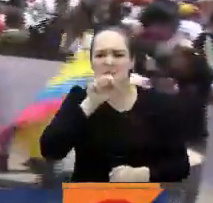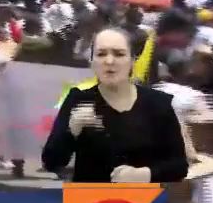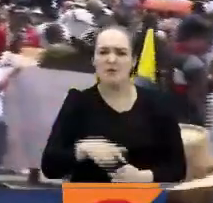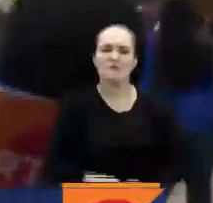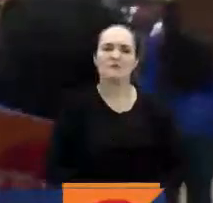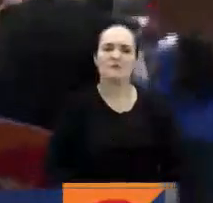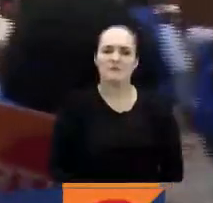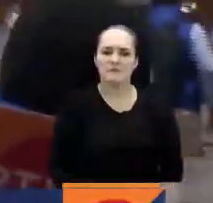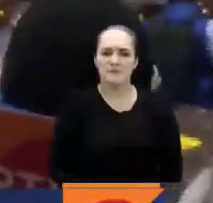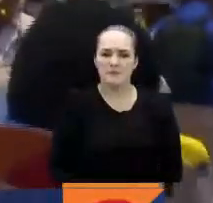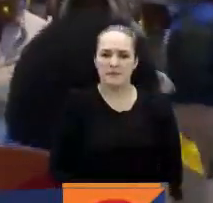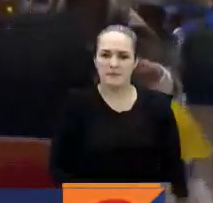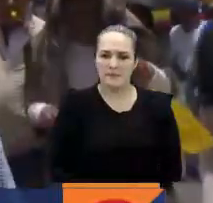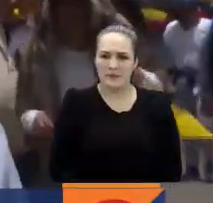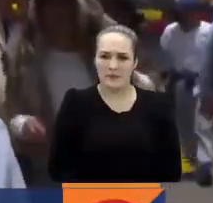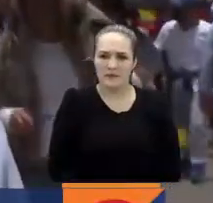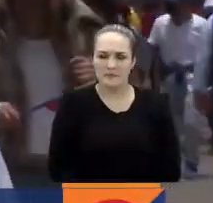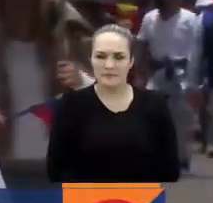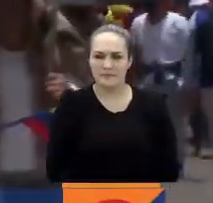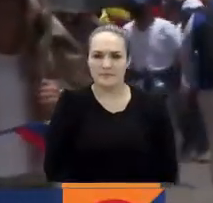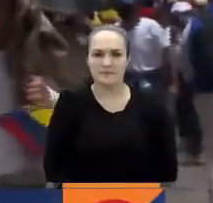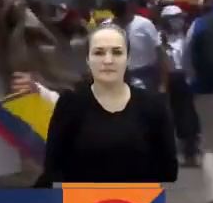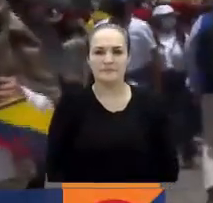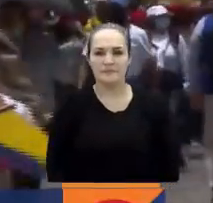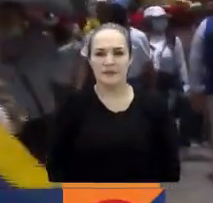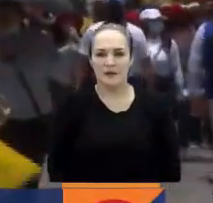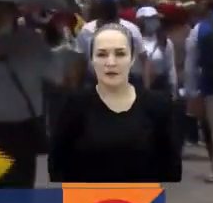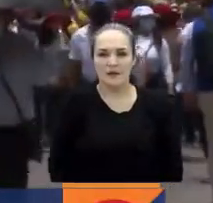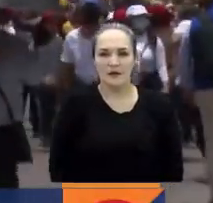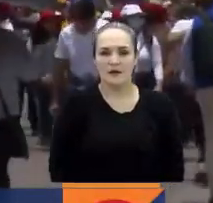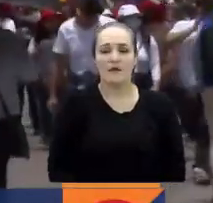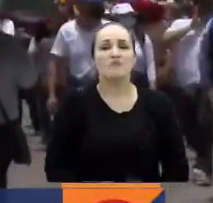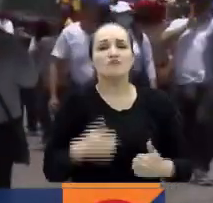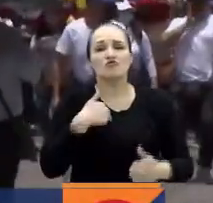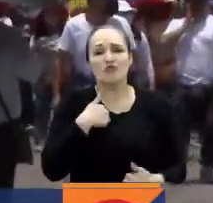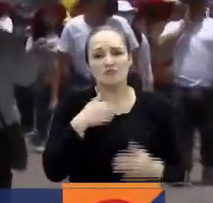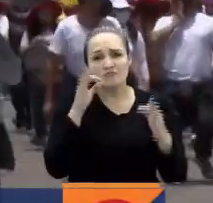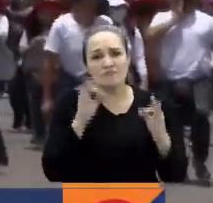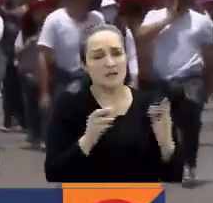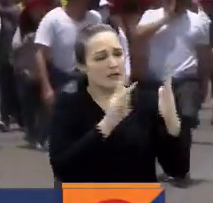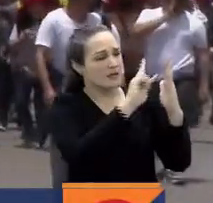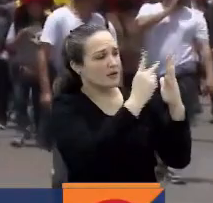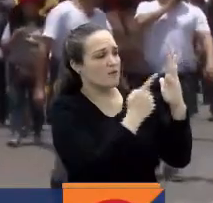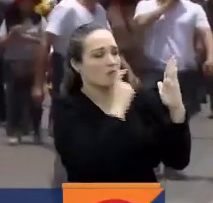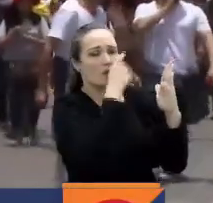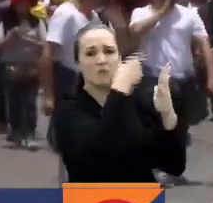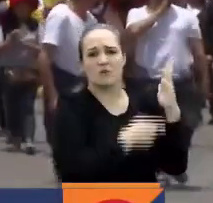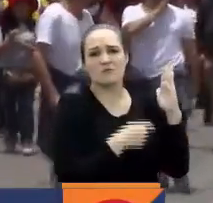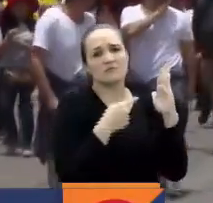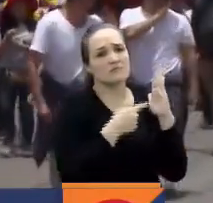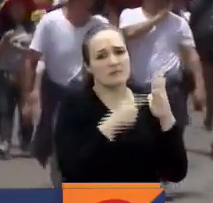Elizabeth, ¿cuál es el motivo de las protestas de hoy? Para mí, la reforma tributaria.